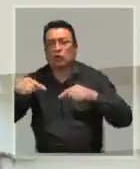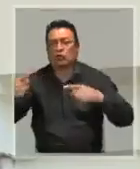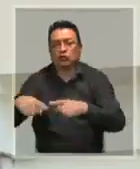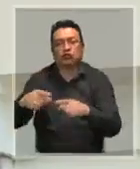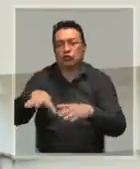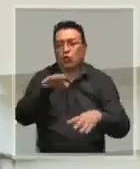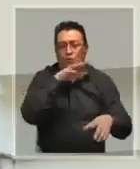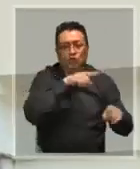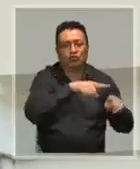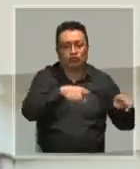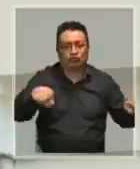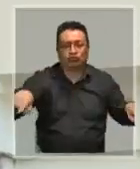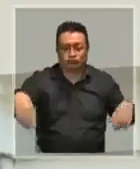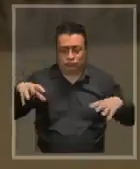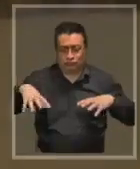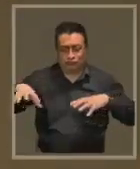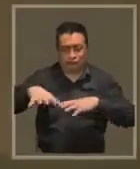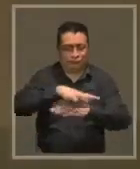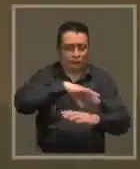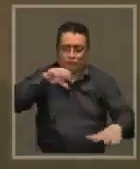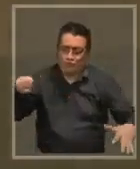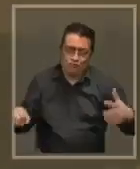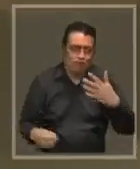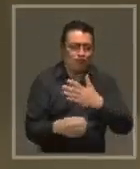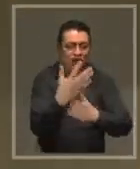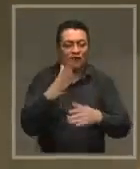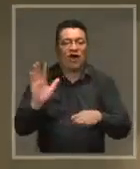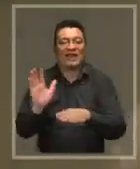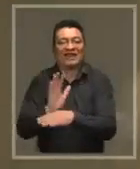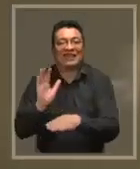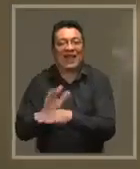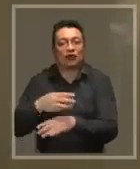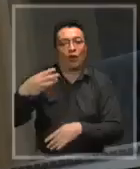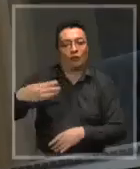multiuso compondrán el completo renovado Teatro Municipal